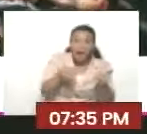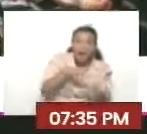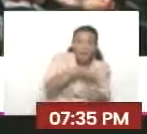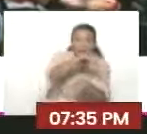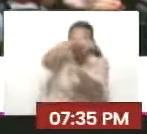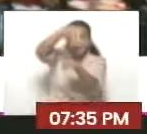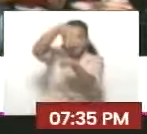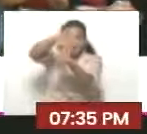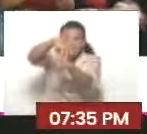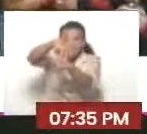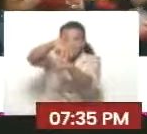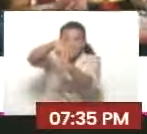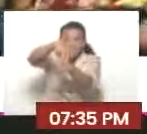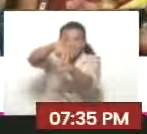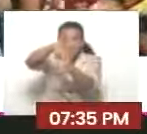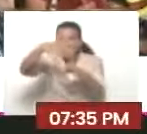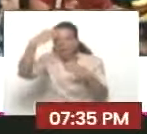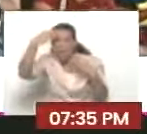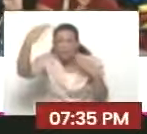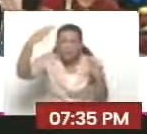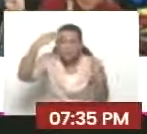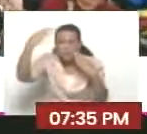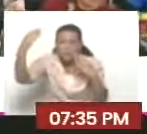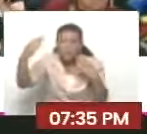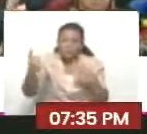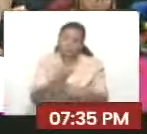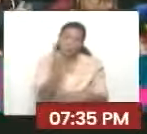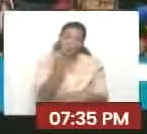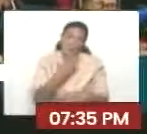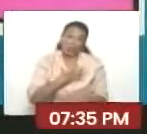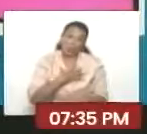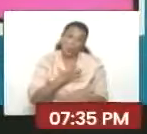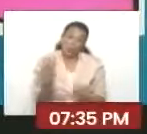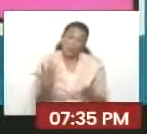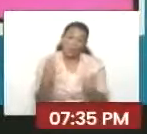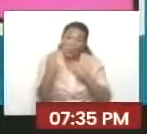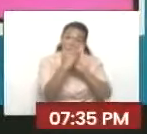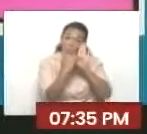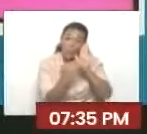Me subí a la única altura que podía subirme.